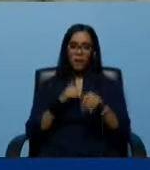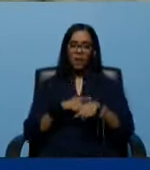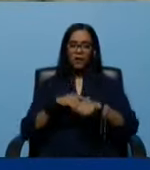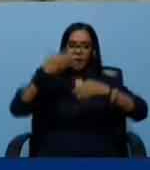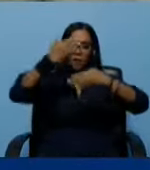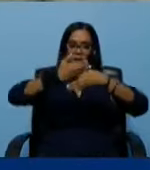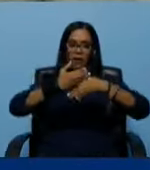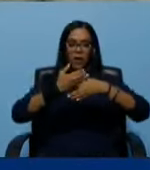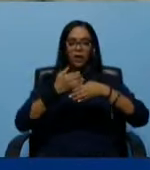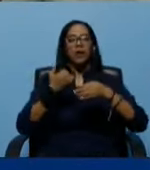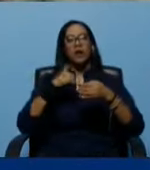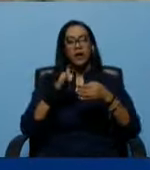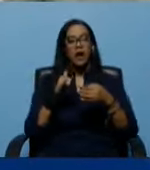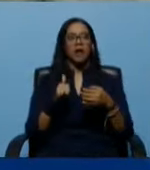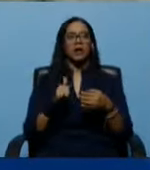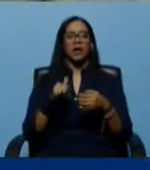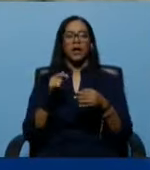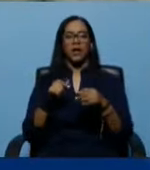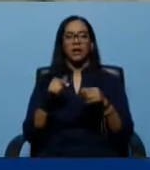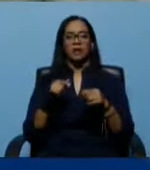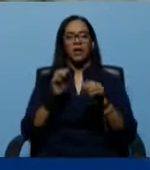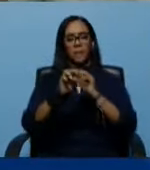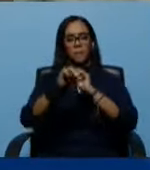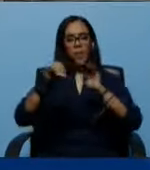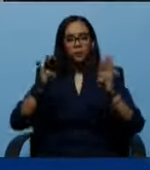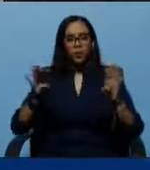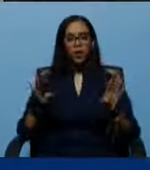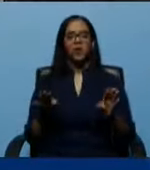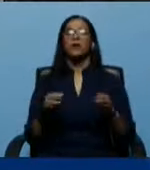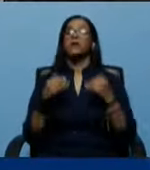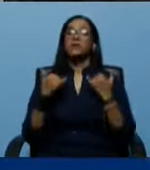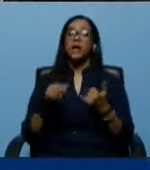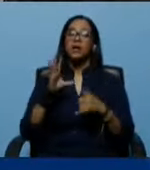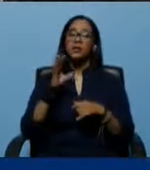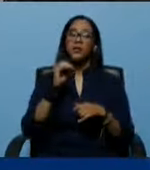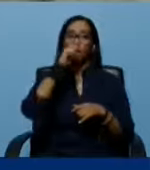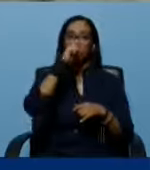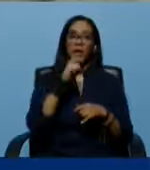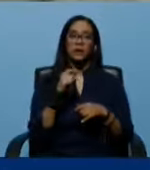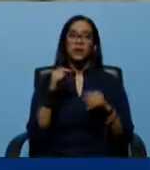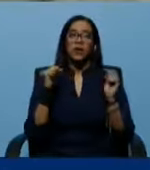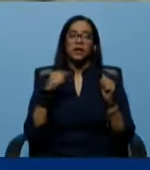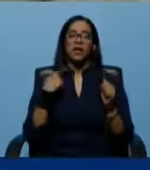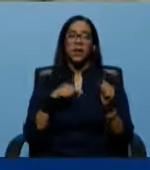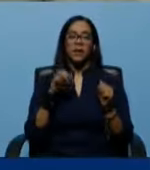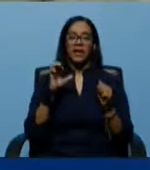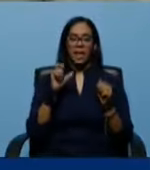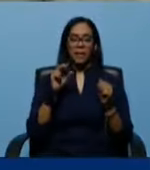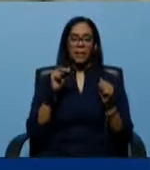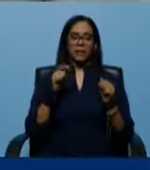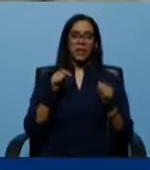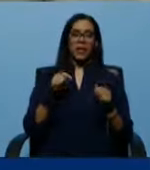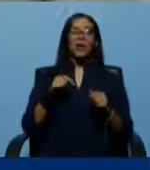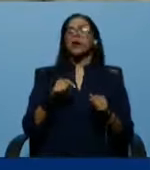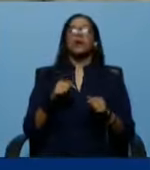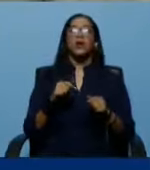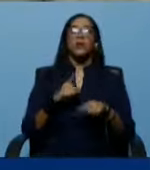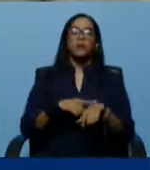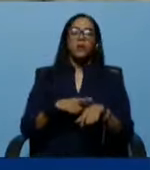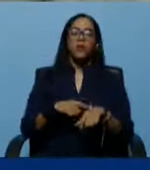hay un consenso en que ese museo ya es un museo de 50 años. Aquí tenemos a Clemente Martínez, que por un tiempo fue su